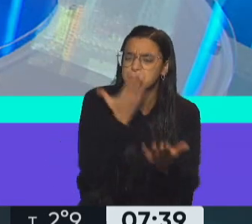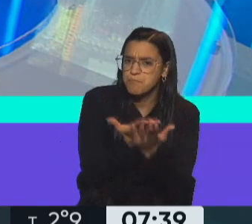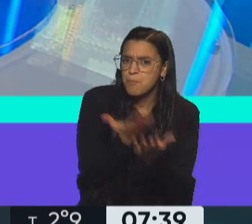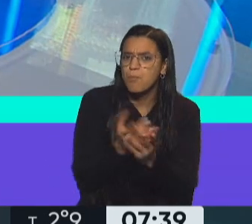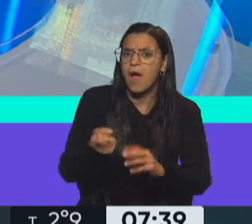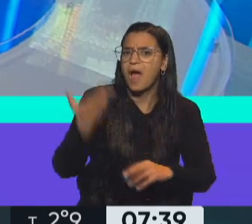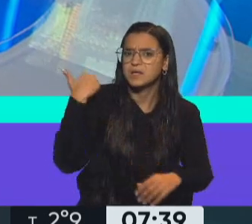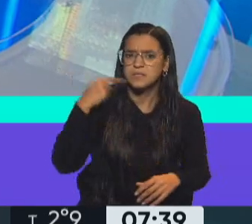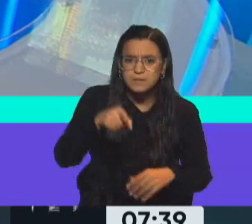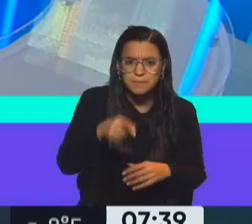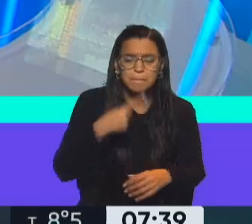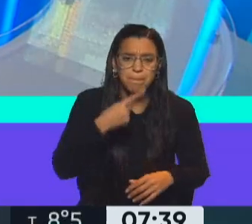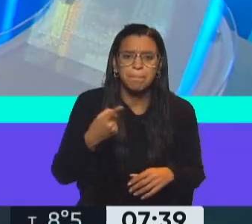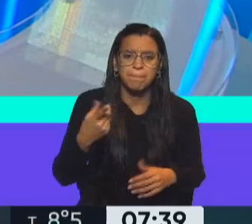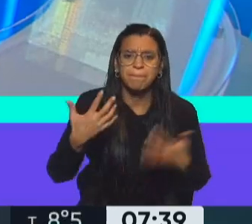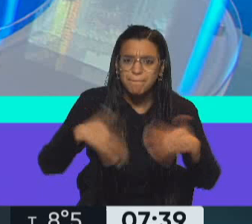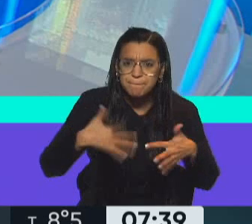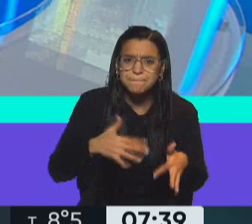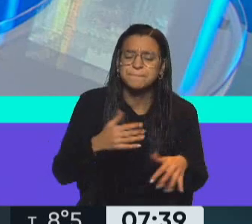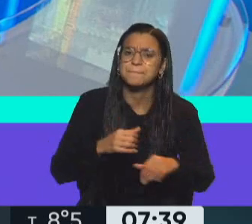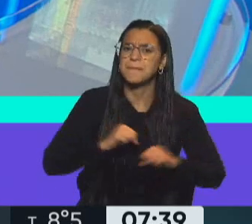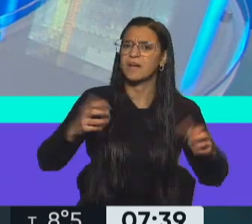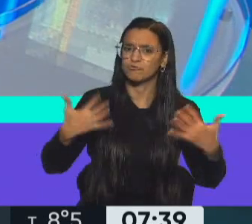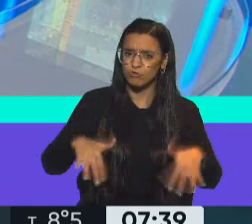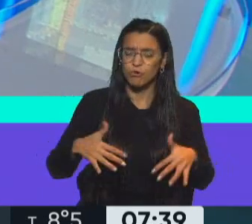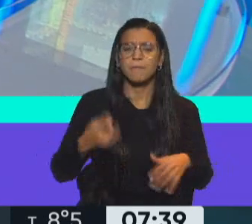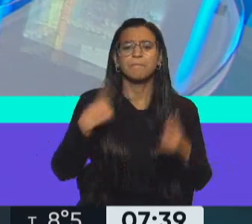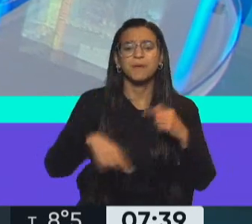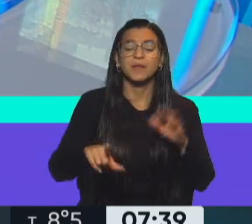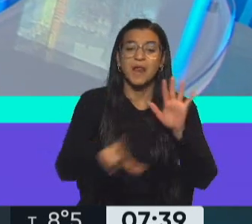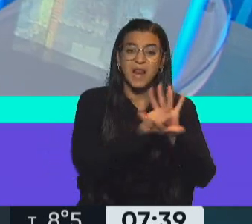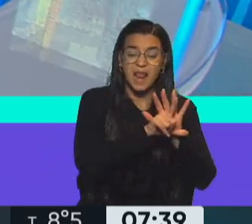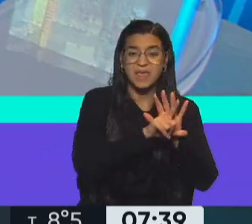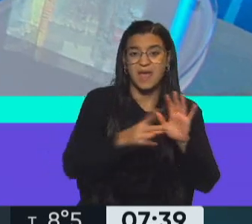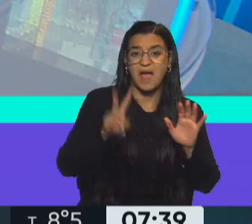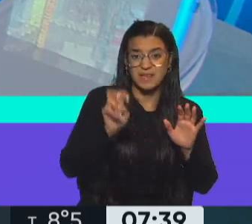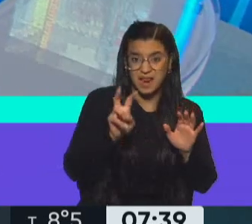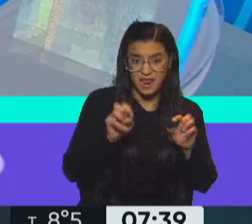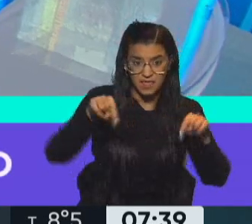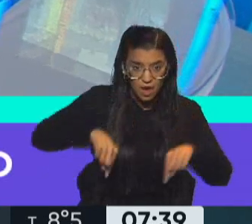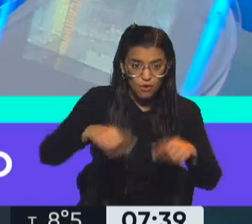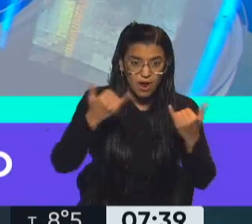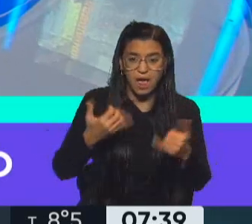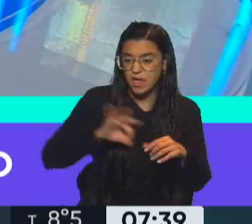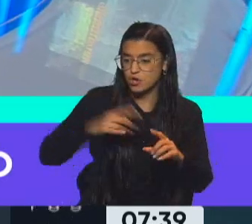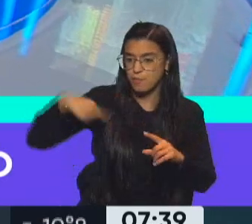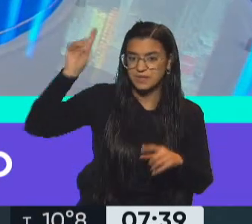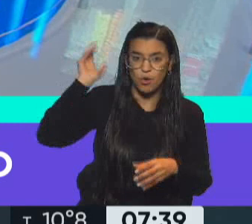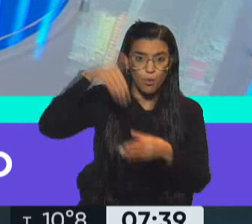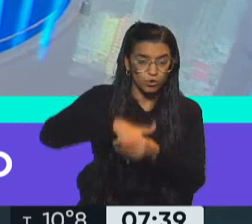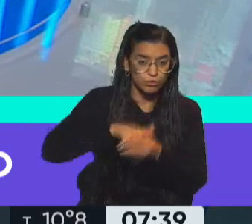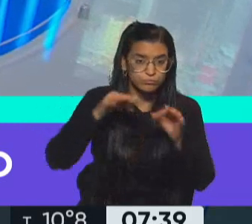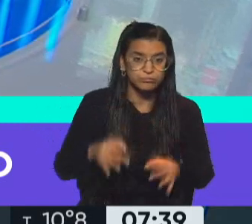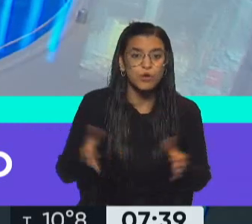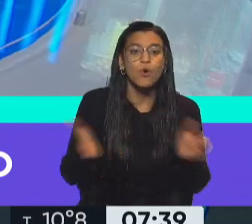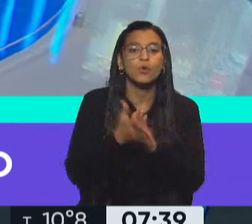presentó ayer, una de las que hizo, sí, que generó más impacto. Pero lo cierto es que la ley de alquileres que rige actualmente, que hubo un cambio, el año pasado se votó, la hizo